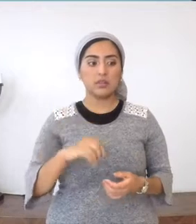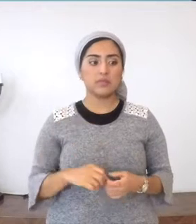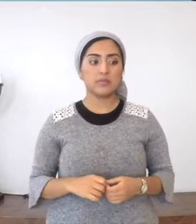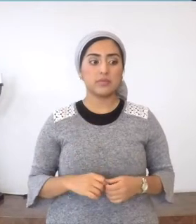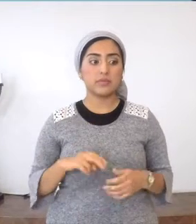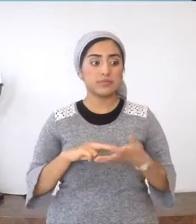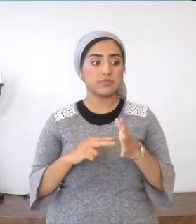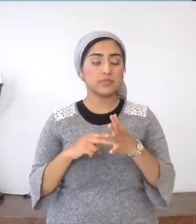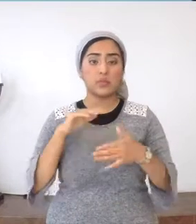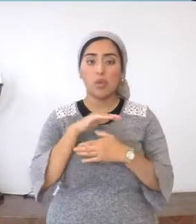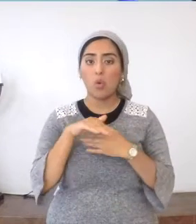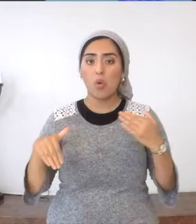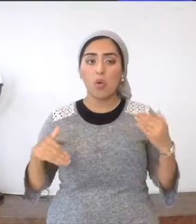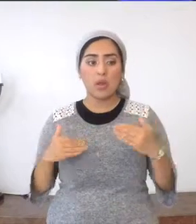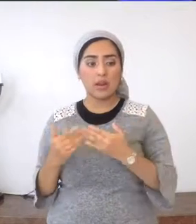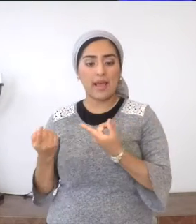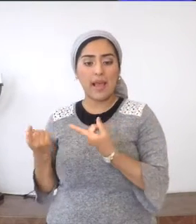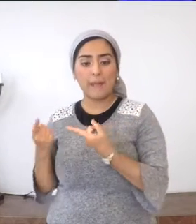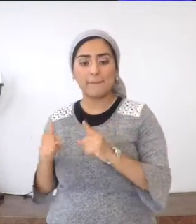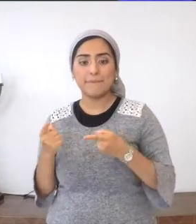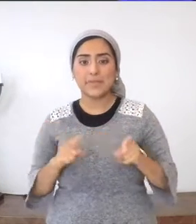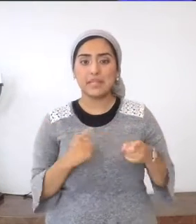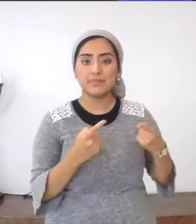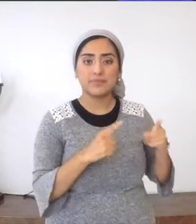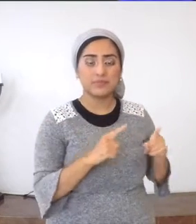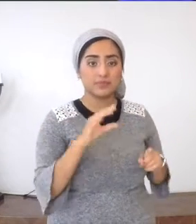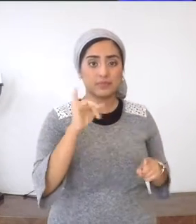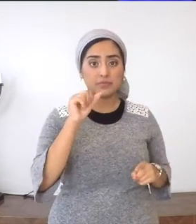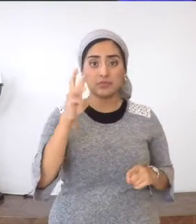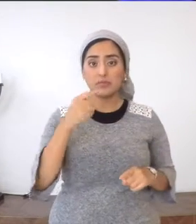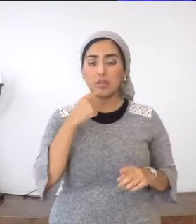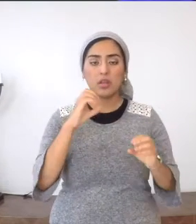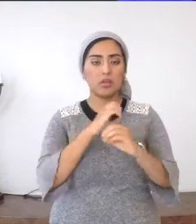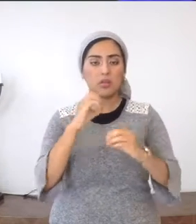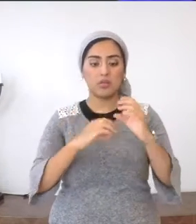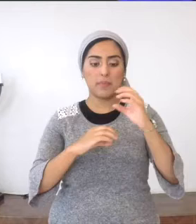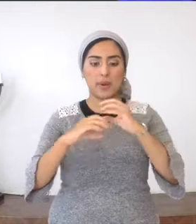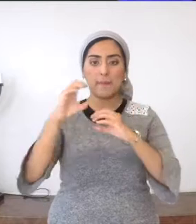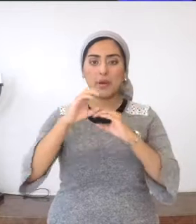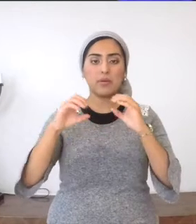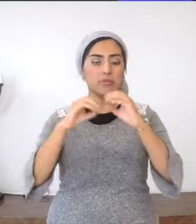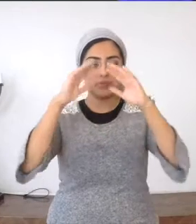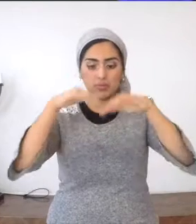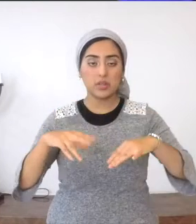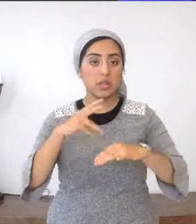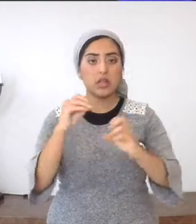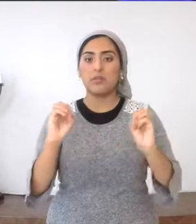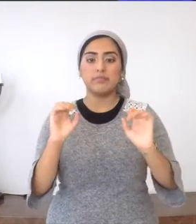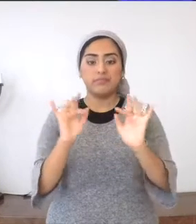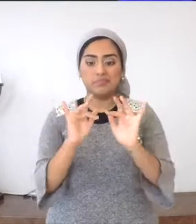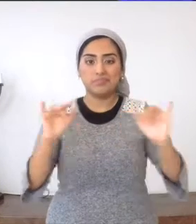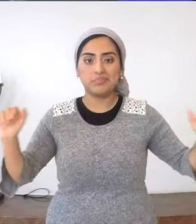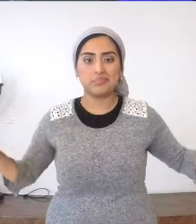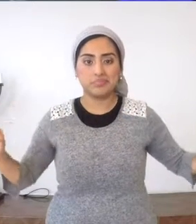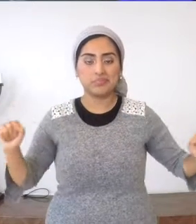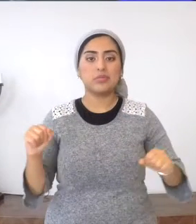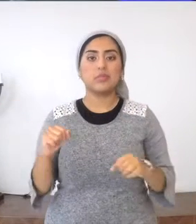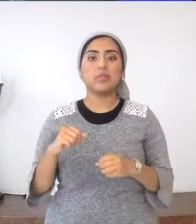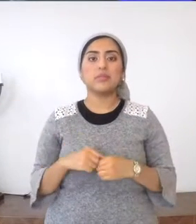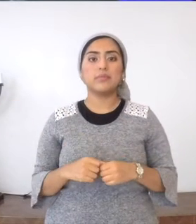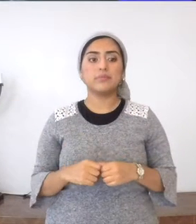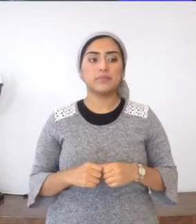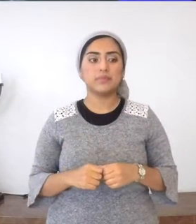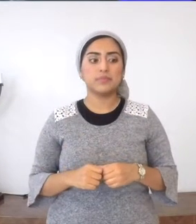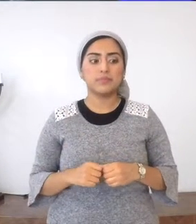Eso fue en el 2018 En julio Entonces Todo Se está cumpliendo Hermanos Ya Shohamashia dijo Que no quedaría Piedra sobre